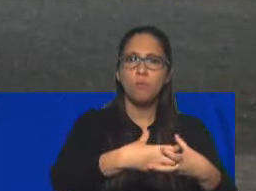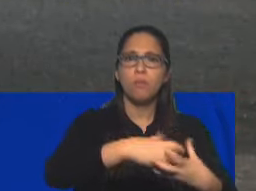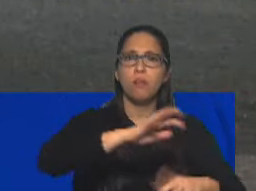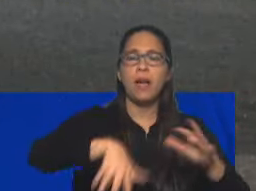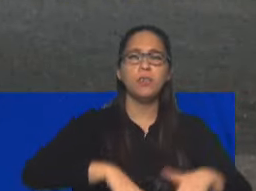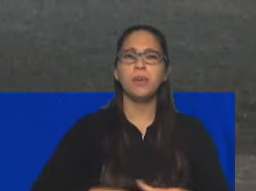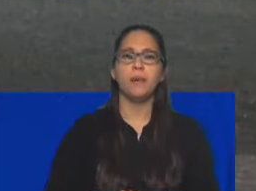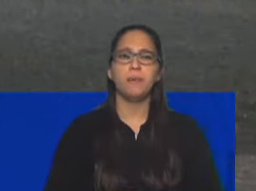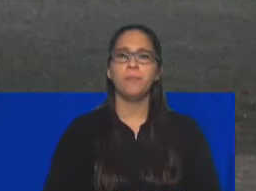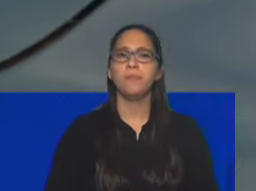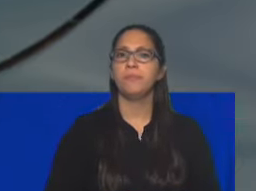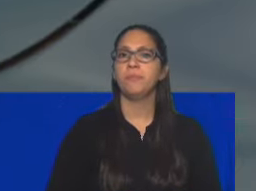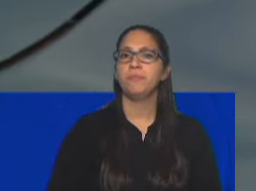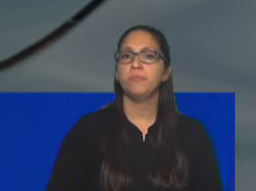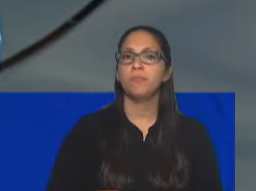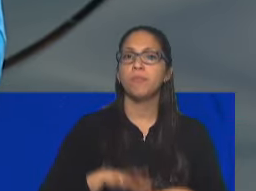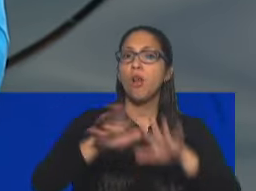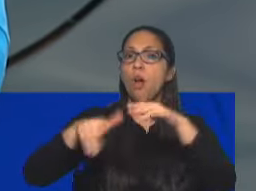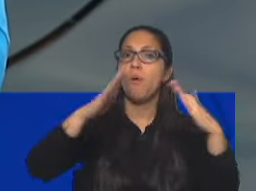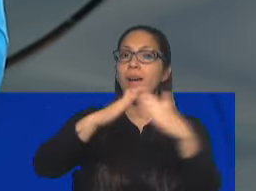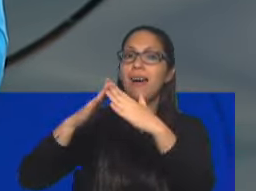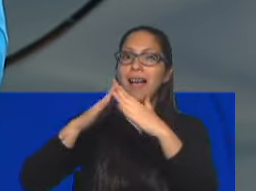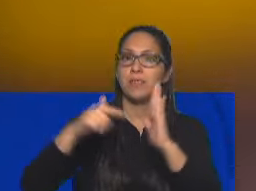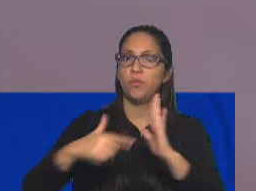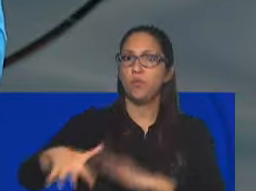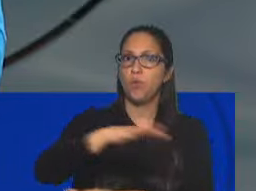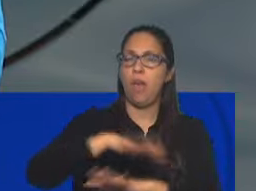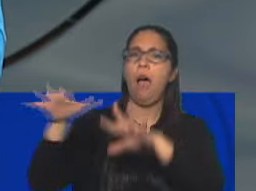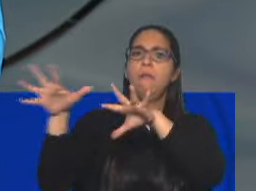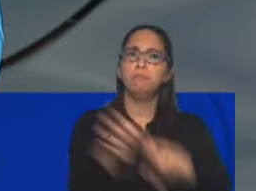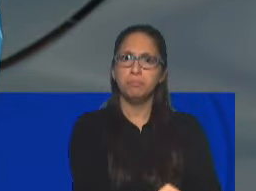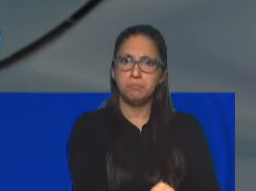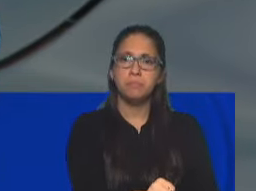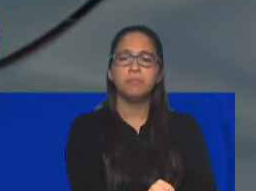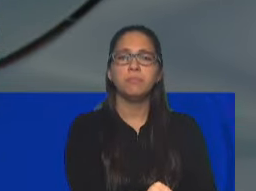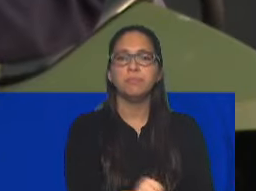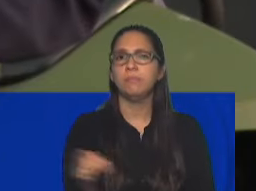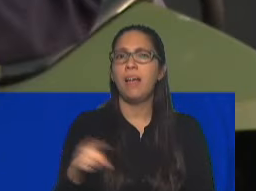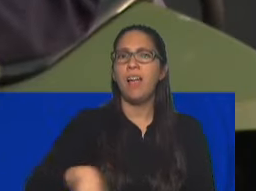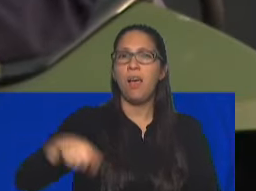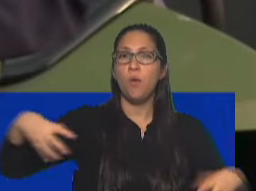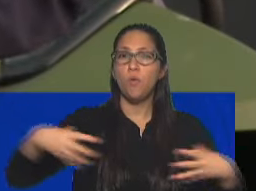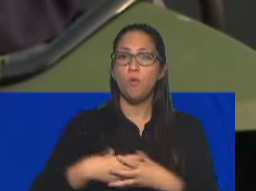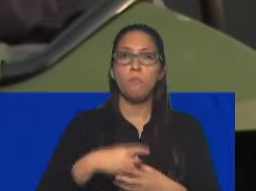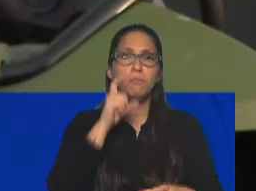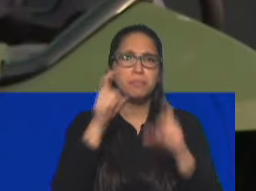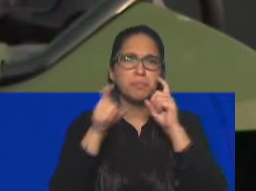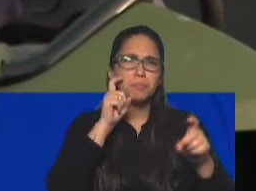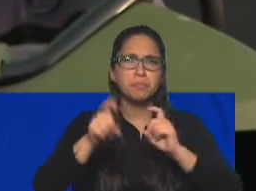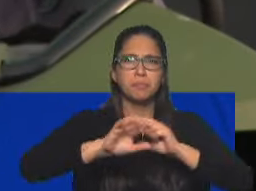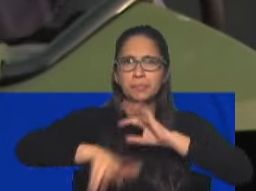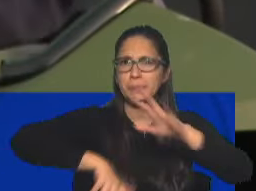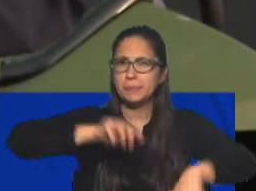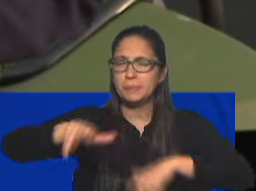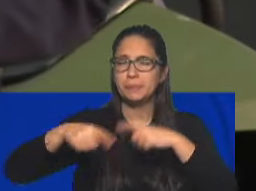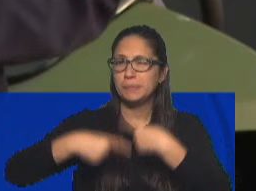más de una decena de robos en domicilios de Cava. Venían cometiendo delitos de hace tiempo. Parte de esta